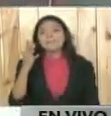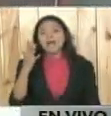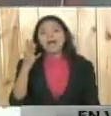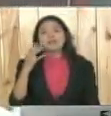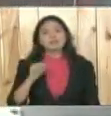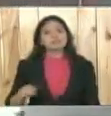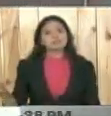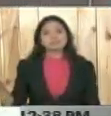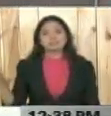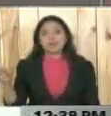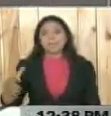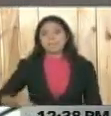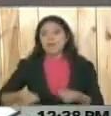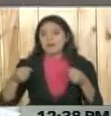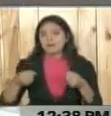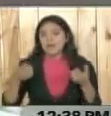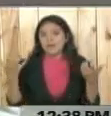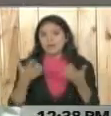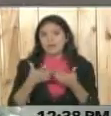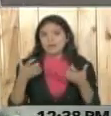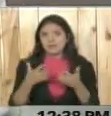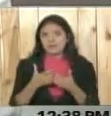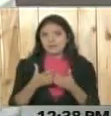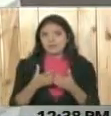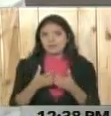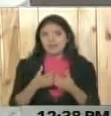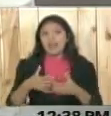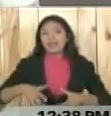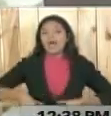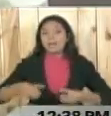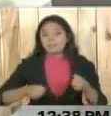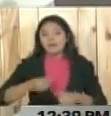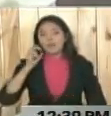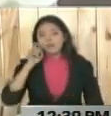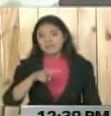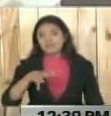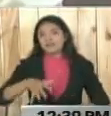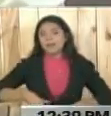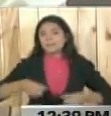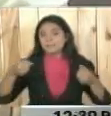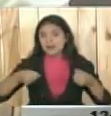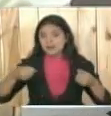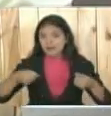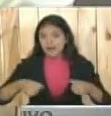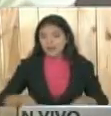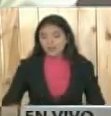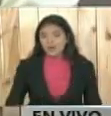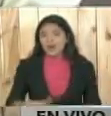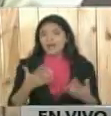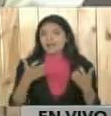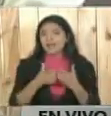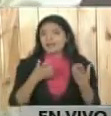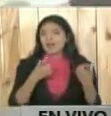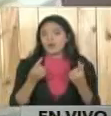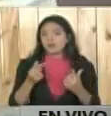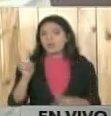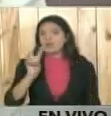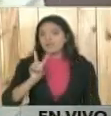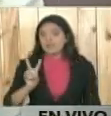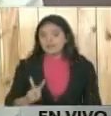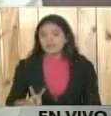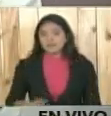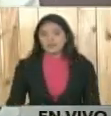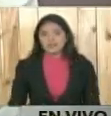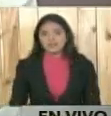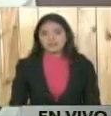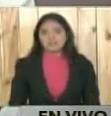del Mercado. La Mano Visible del Mercado. Ajá. Guerra Económica en Venezuela, Pascualina